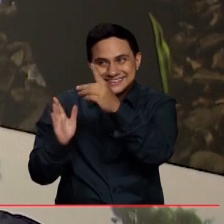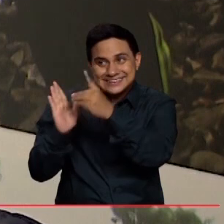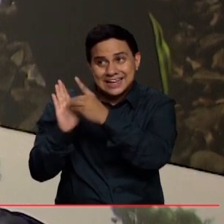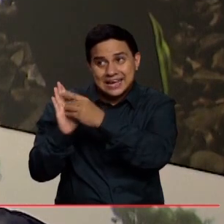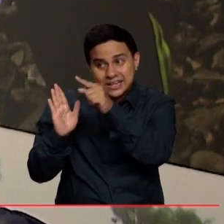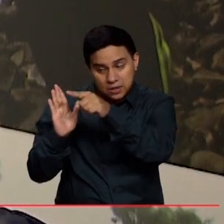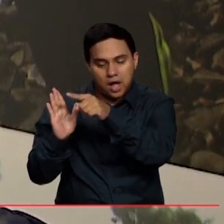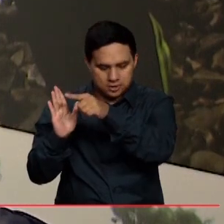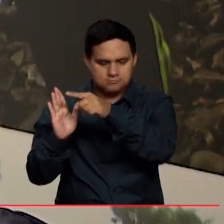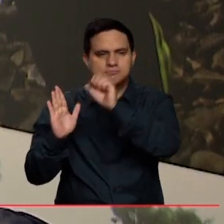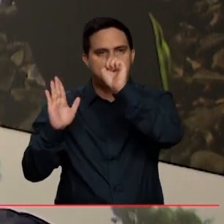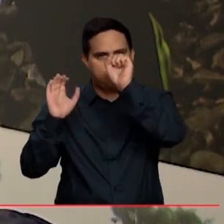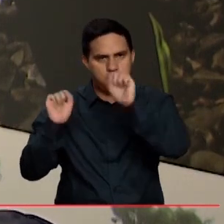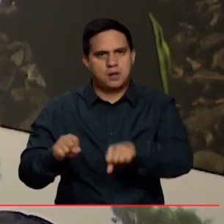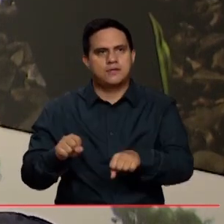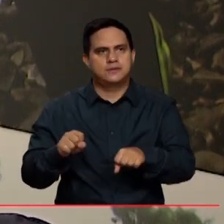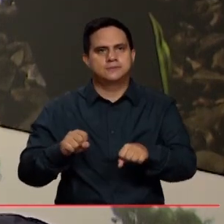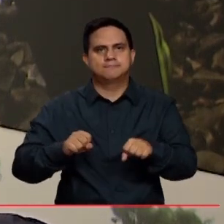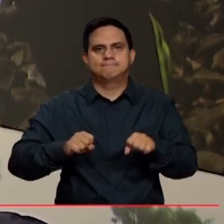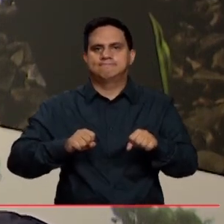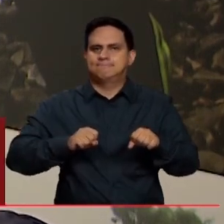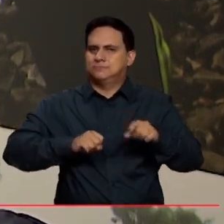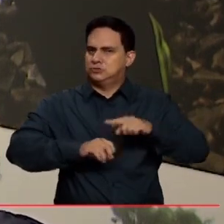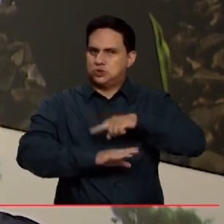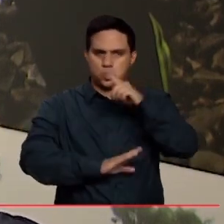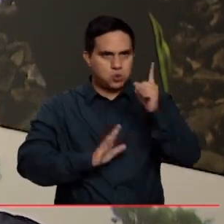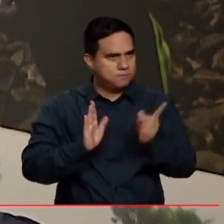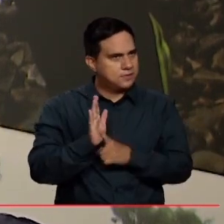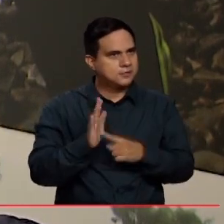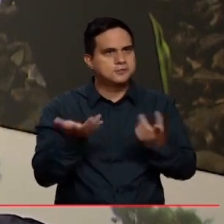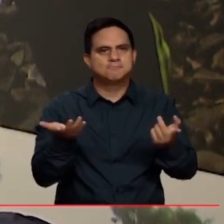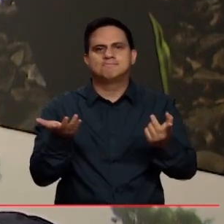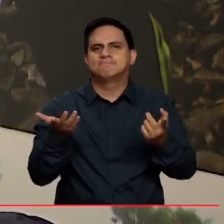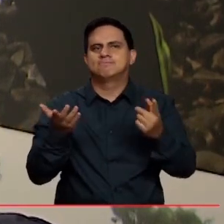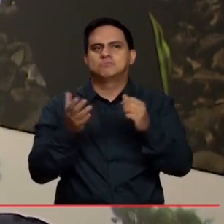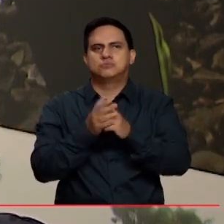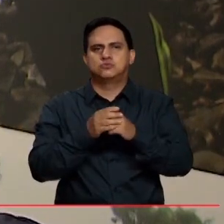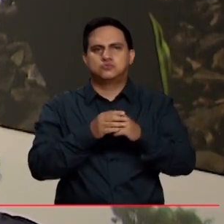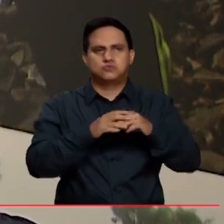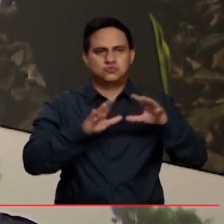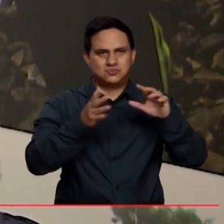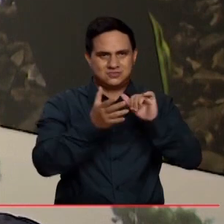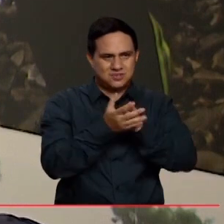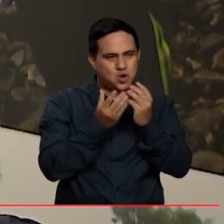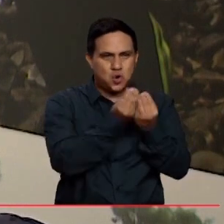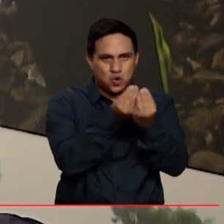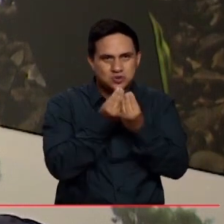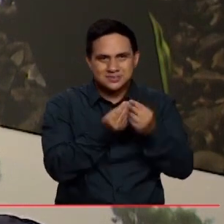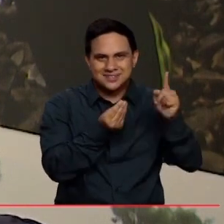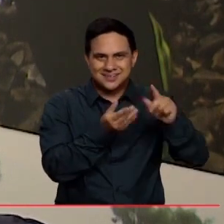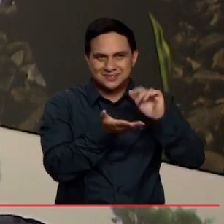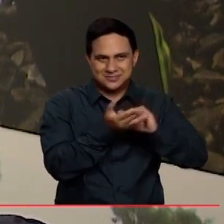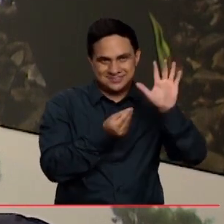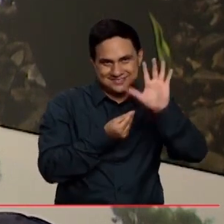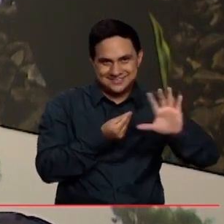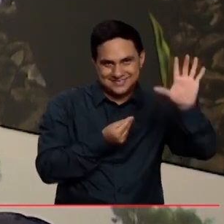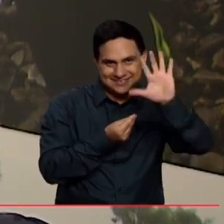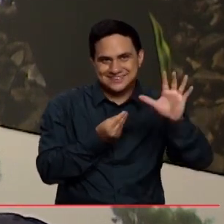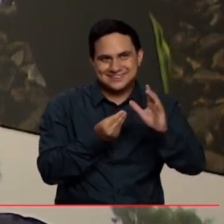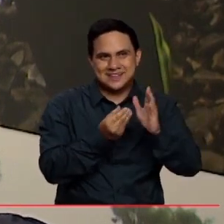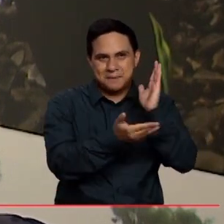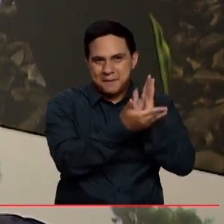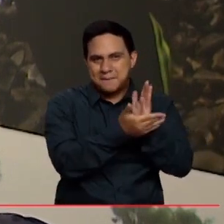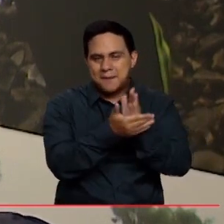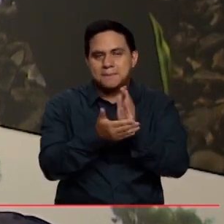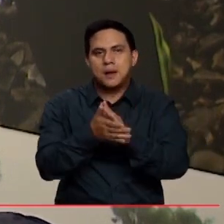ánimo de reunir a todas las instancias, llámese Consejo Departamental de Gestión del Riesgo de Desastres, Mesa Técnica de Incendios